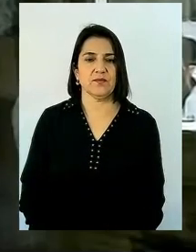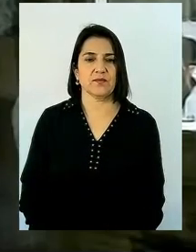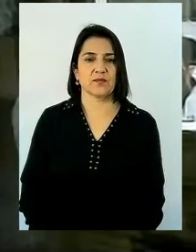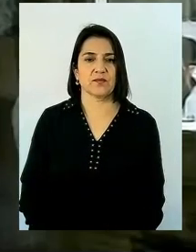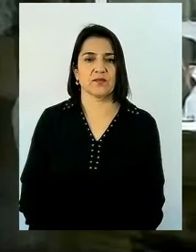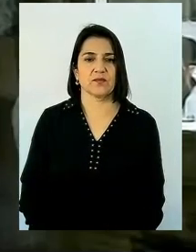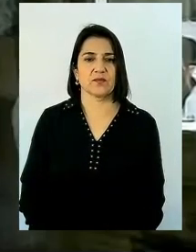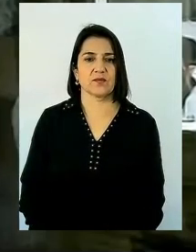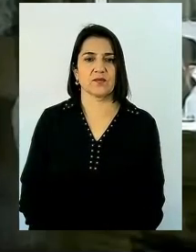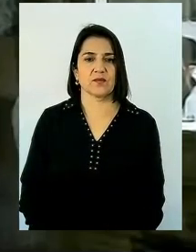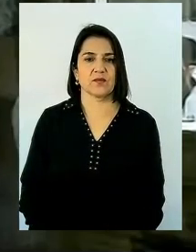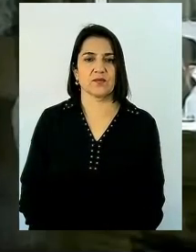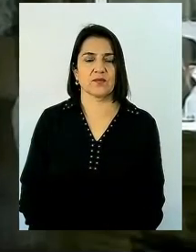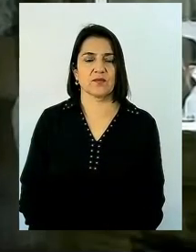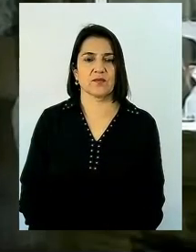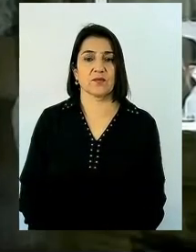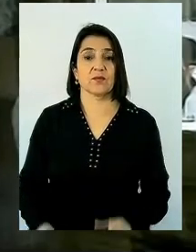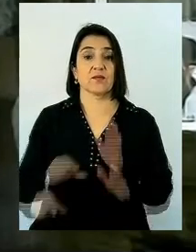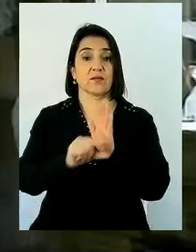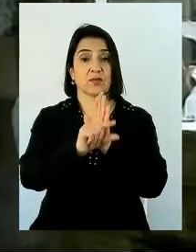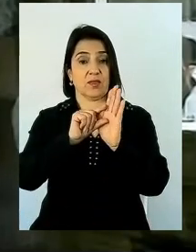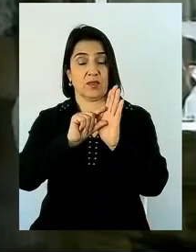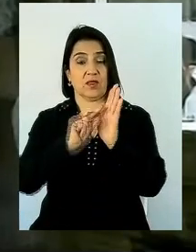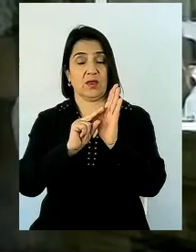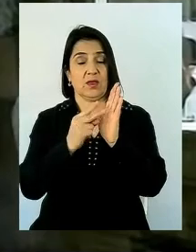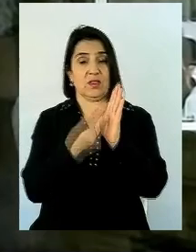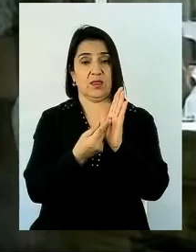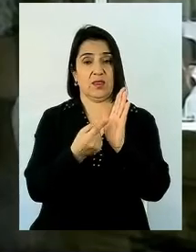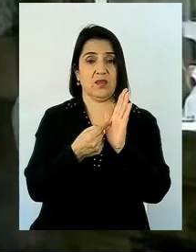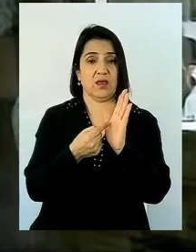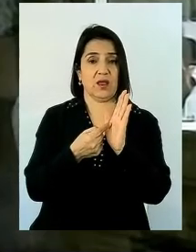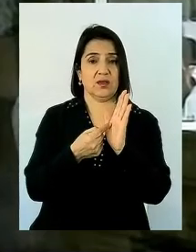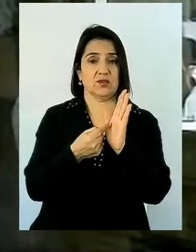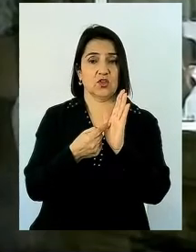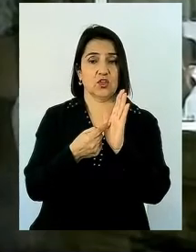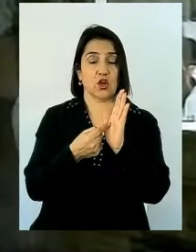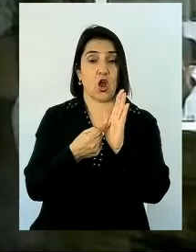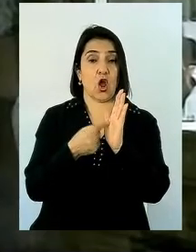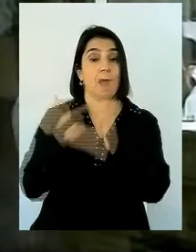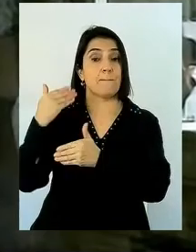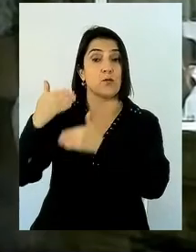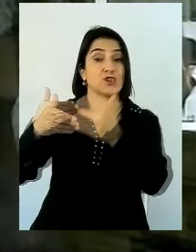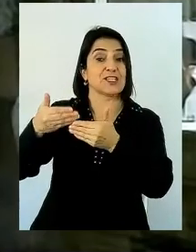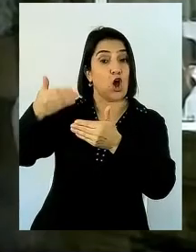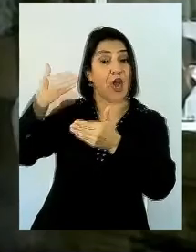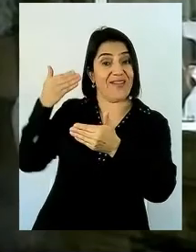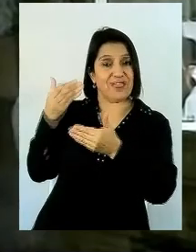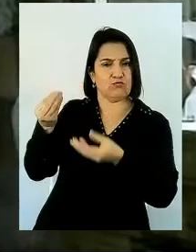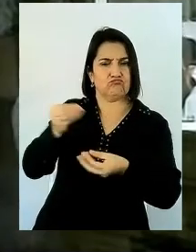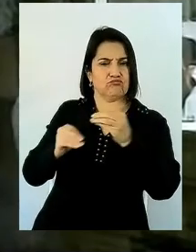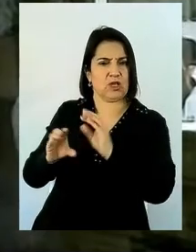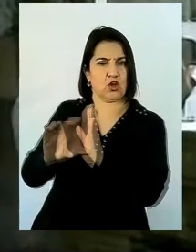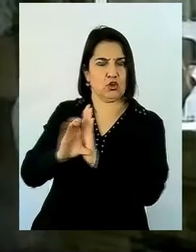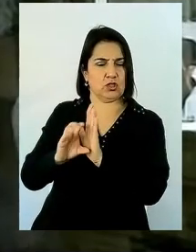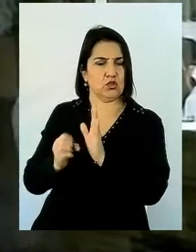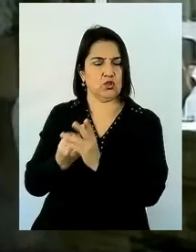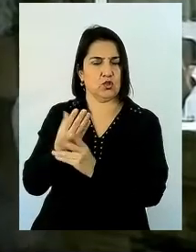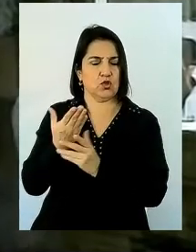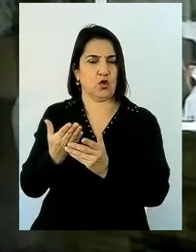la indicación del proceso pasado sobre el crear condiciones